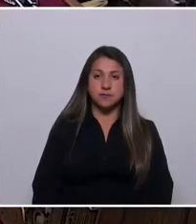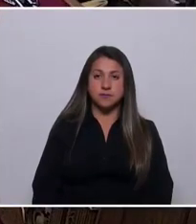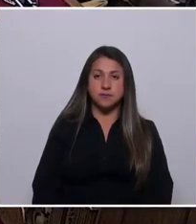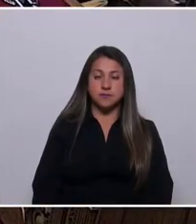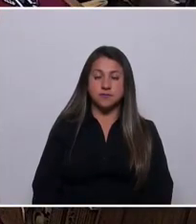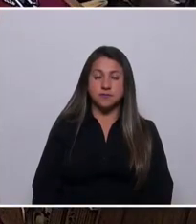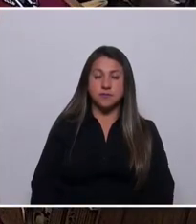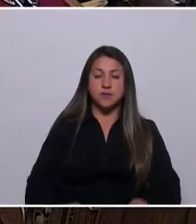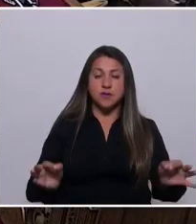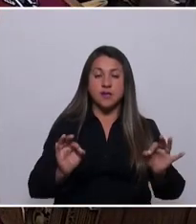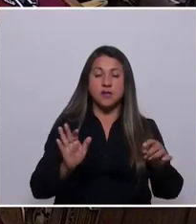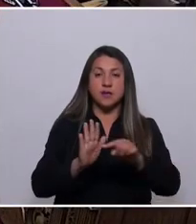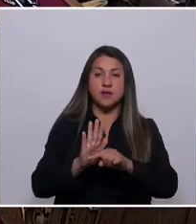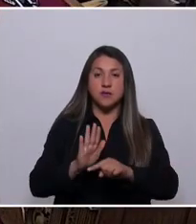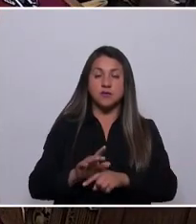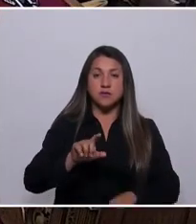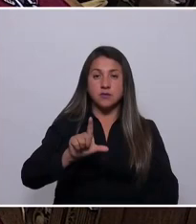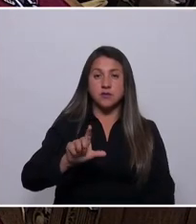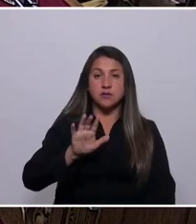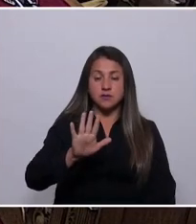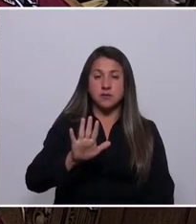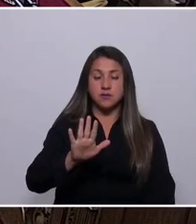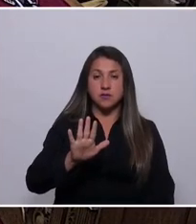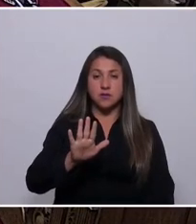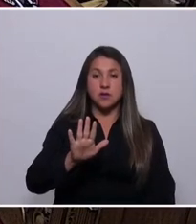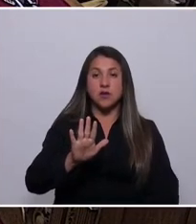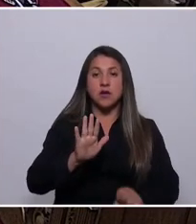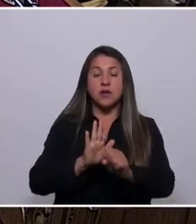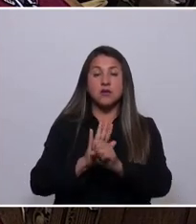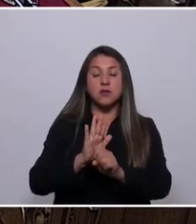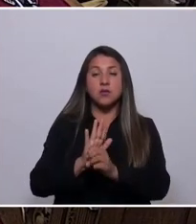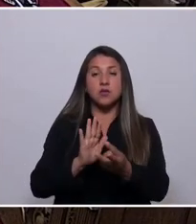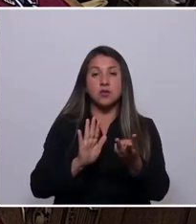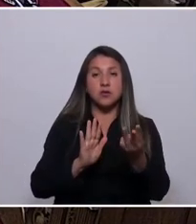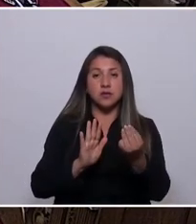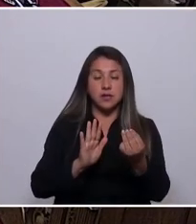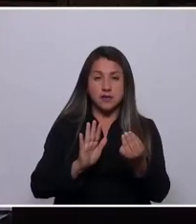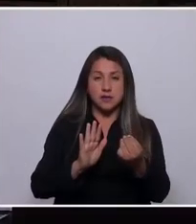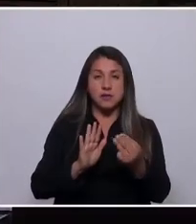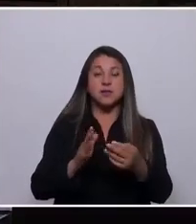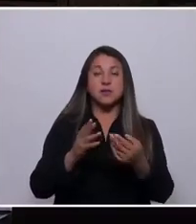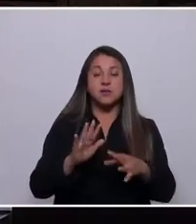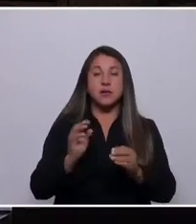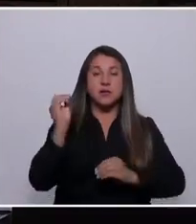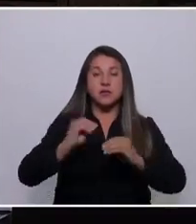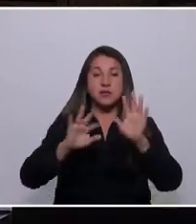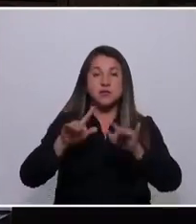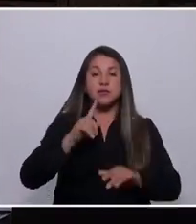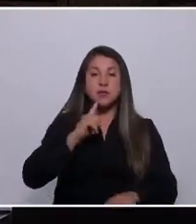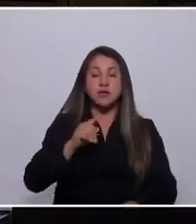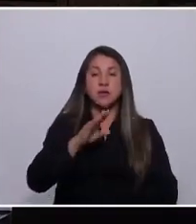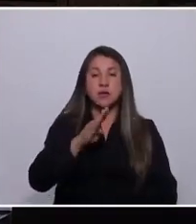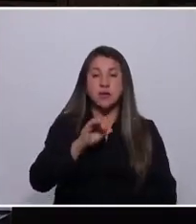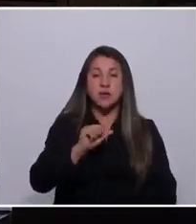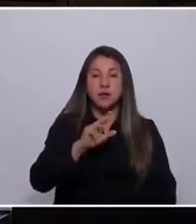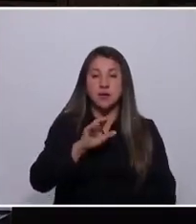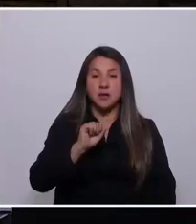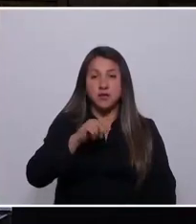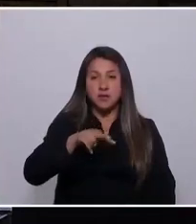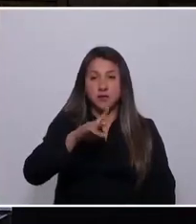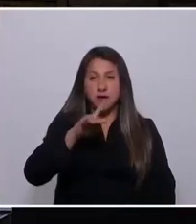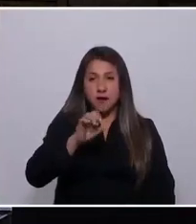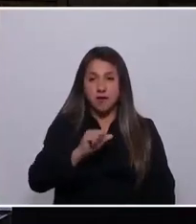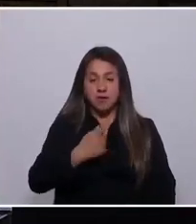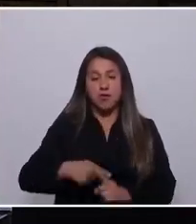La indicación número 75 incide en el artículo 13. Ha sido formulada por el señor Baranda y otras autoras y